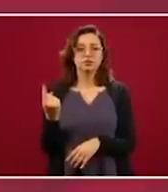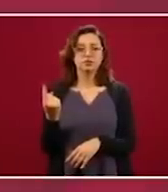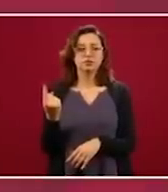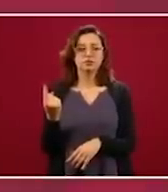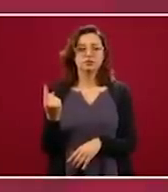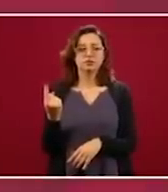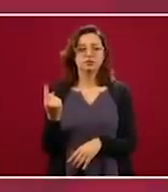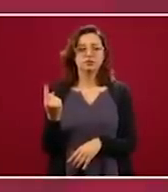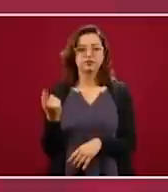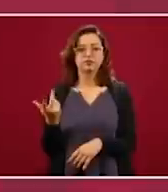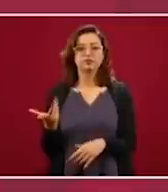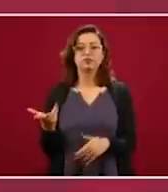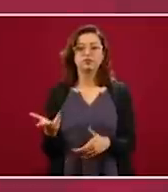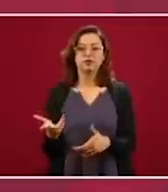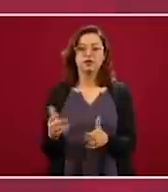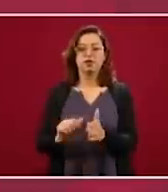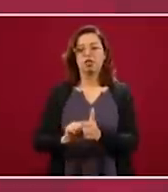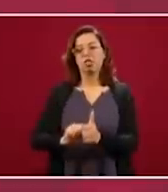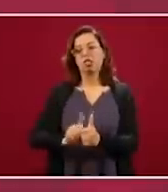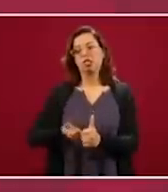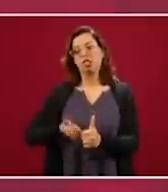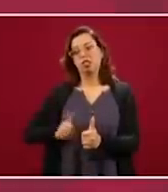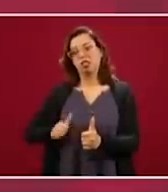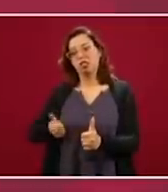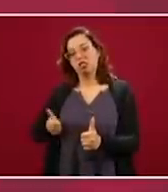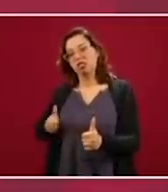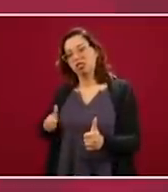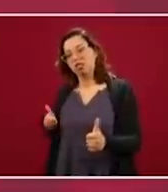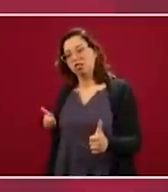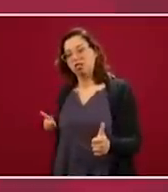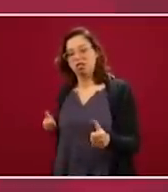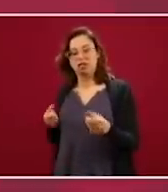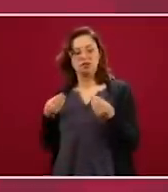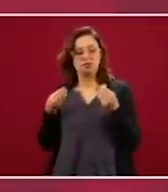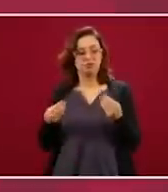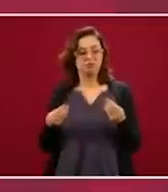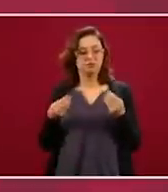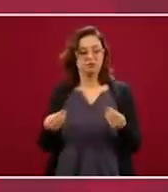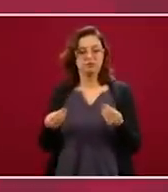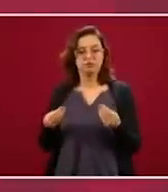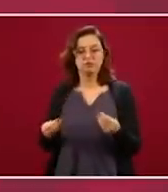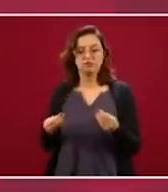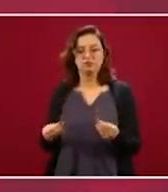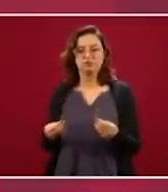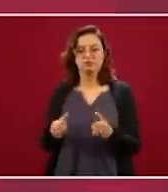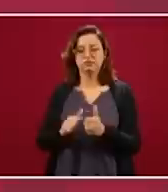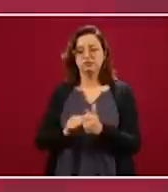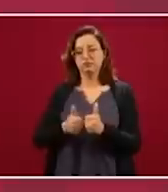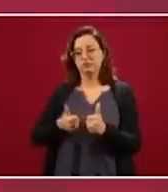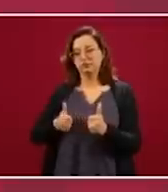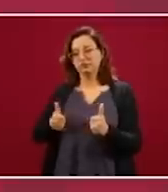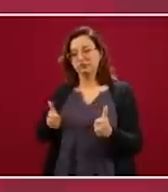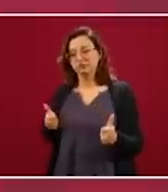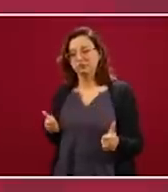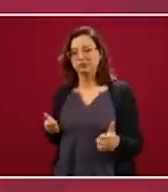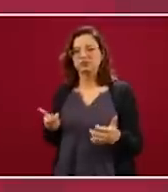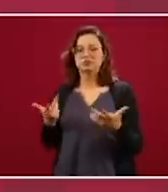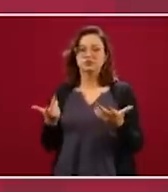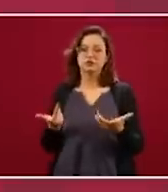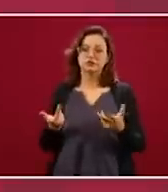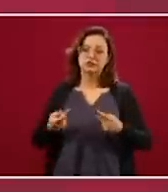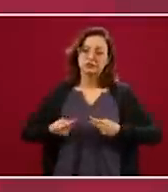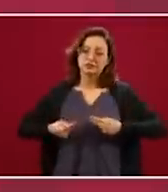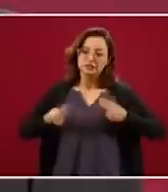es mucho el rezago, el atraso. Entonces tenemos que ser muy eficaces